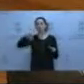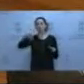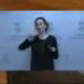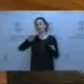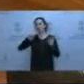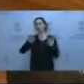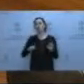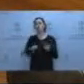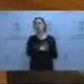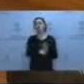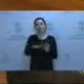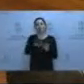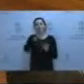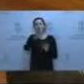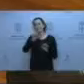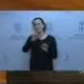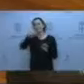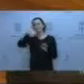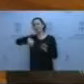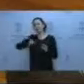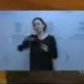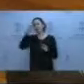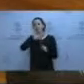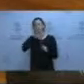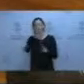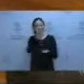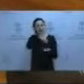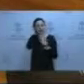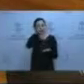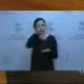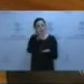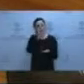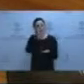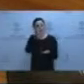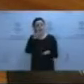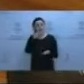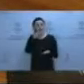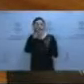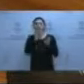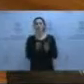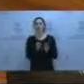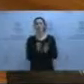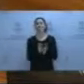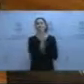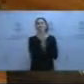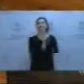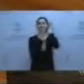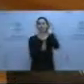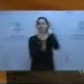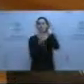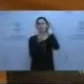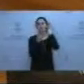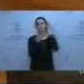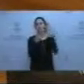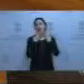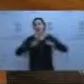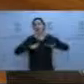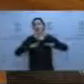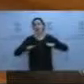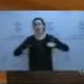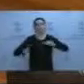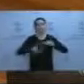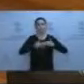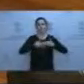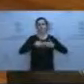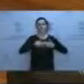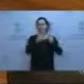de La Espina, no sé si lo conoce, el tema, digo, que se quedó con 3 alumnos y, sin embargo, en lugar de cerrarla de un modo